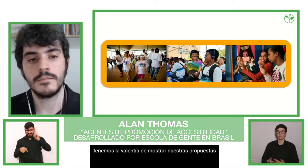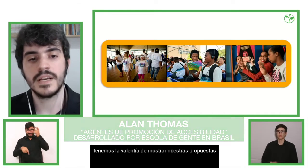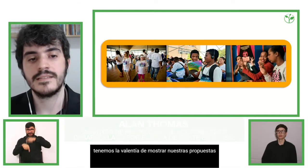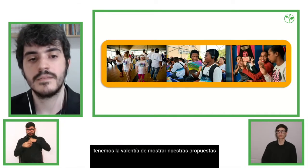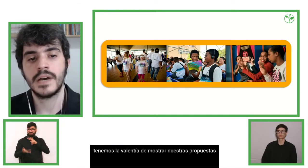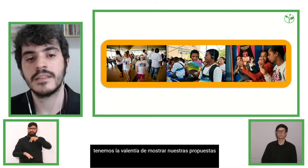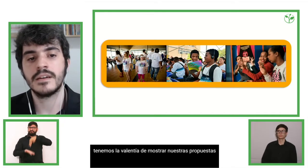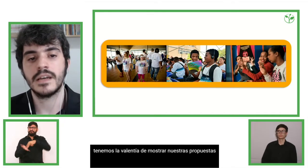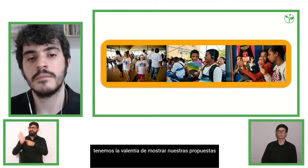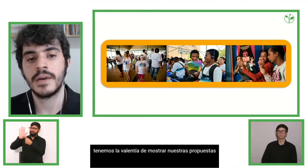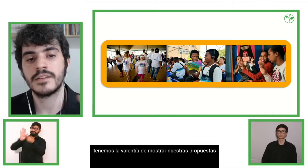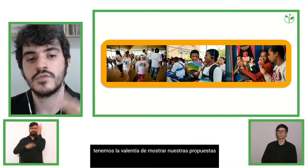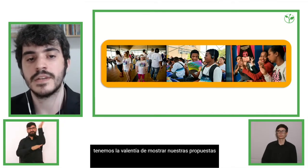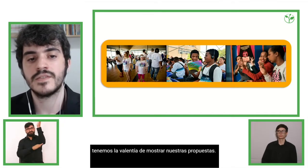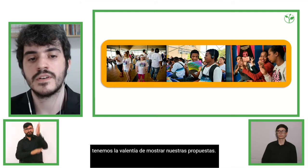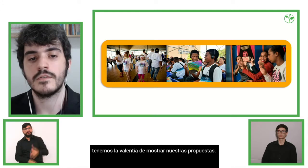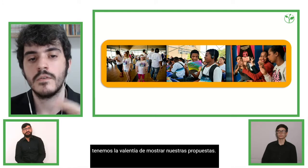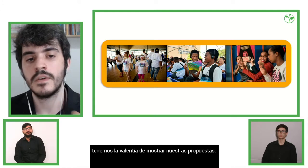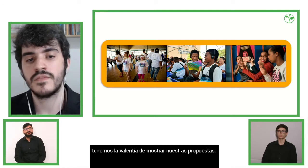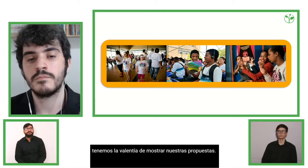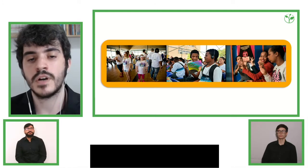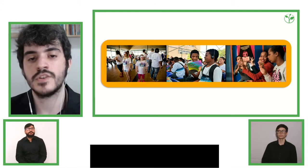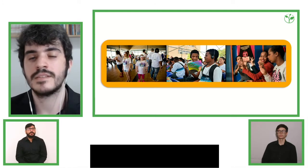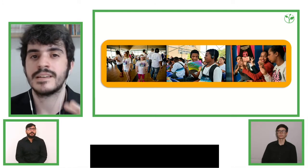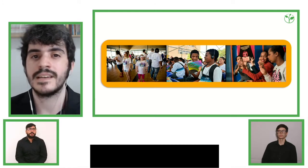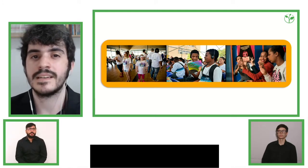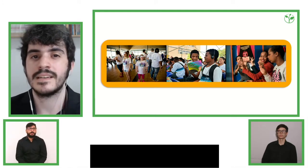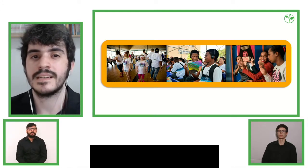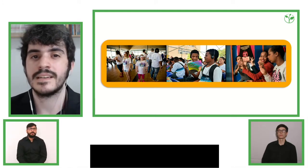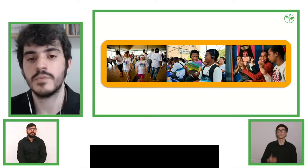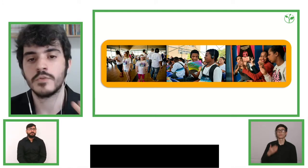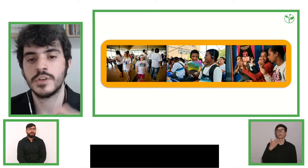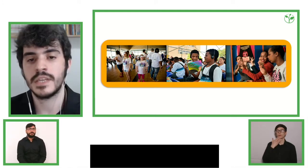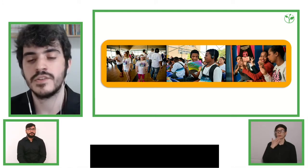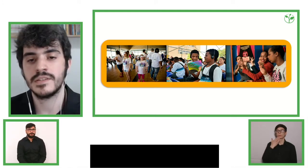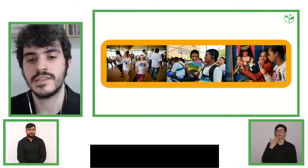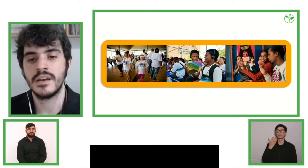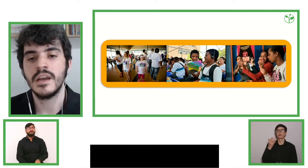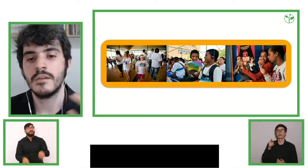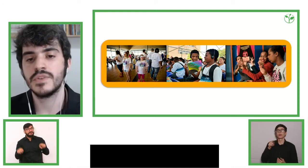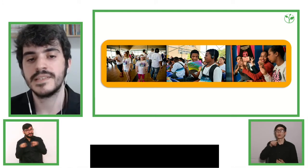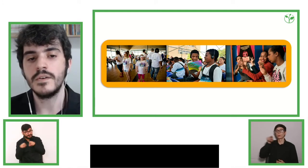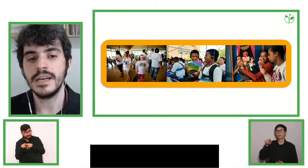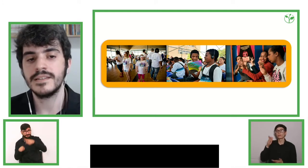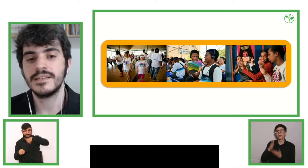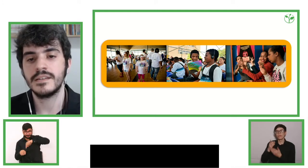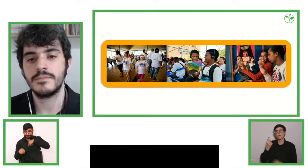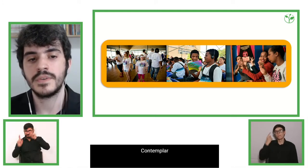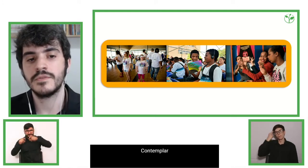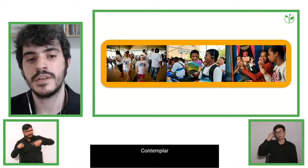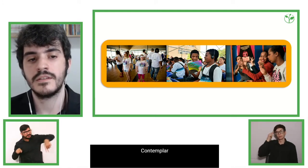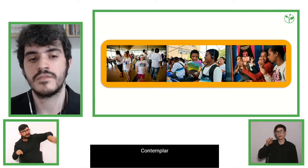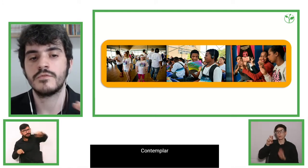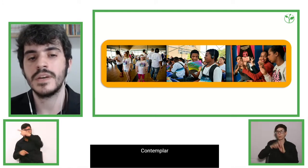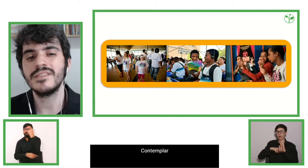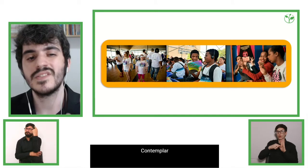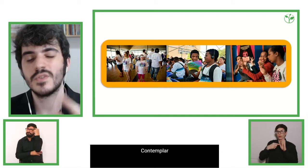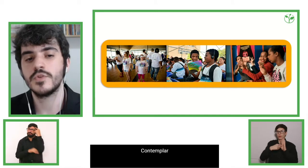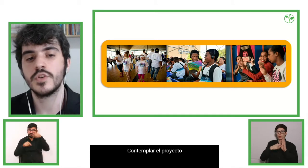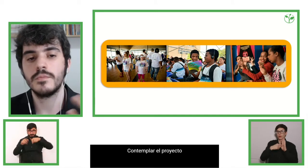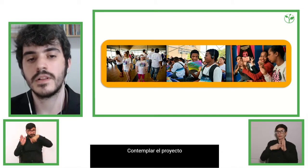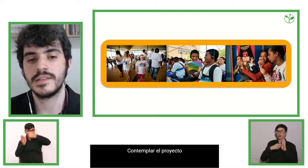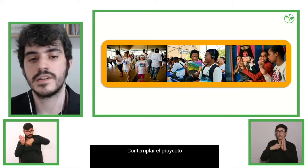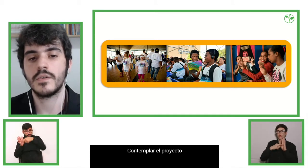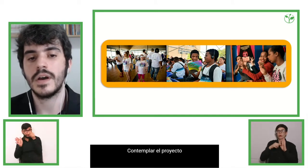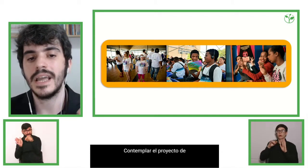Entonces, al contemplar el proyecto de promoción, de agente de promoción, Brasil entró